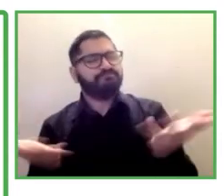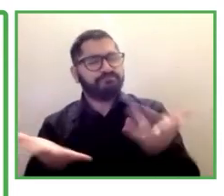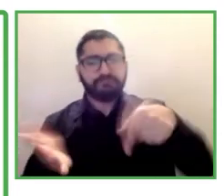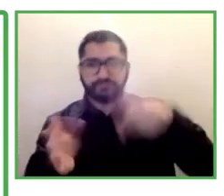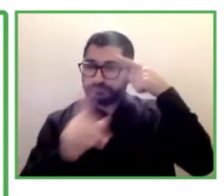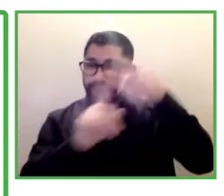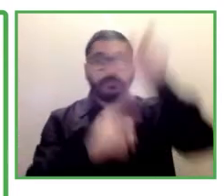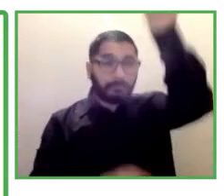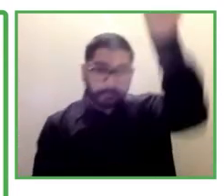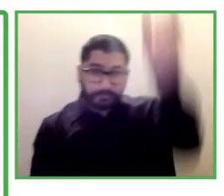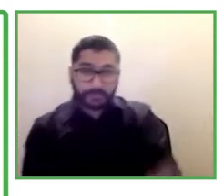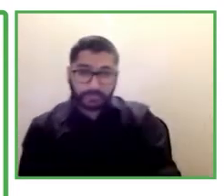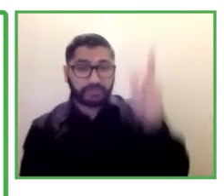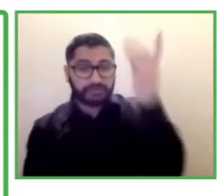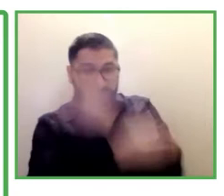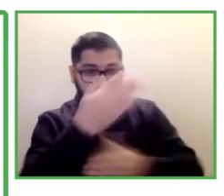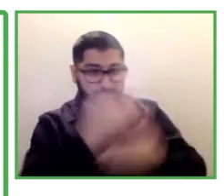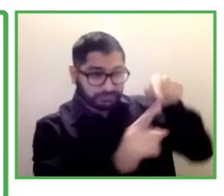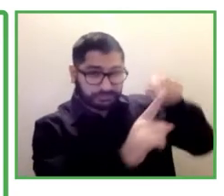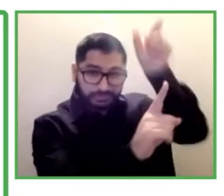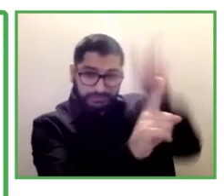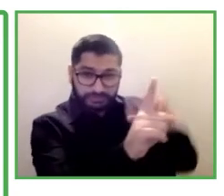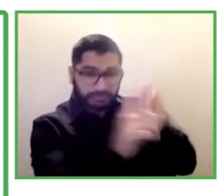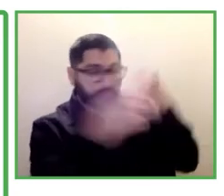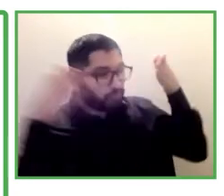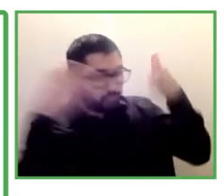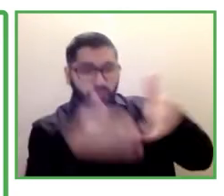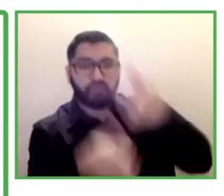empleado. No hay que tratarlo de forma distinta.